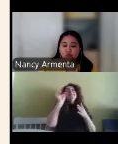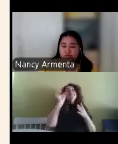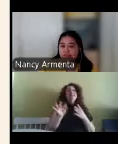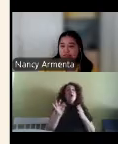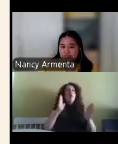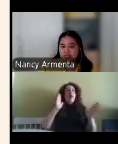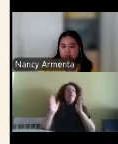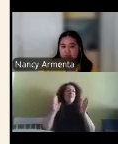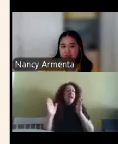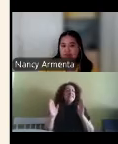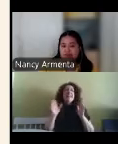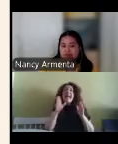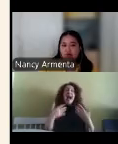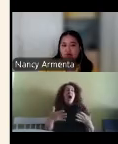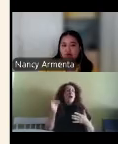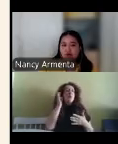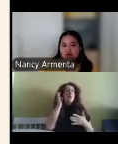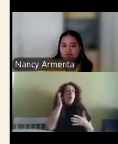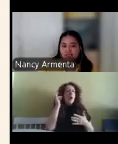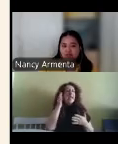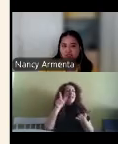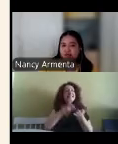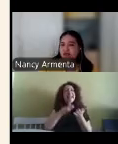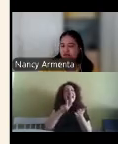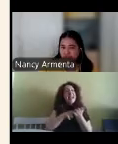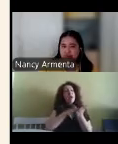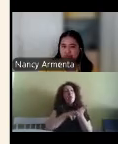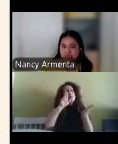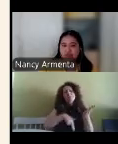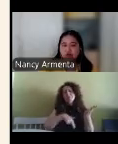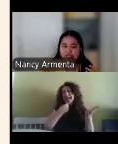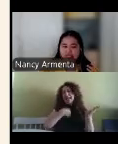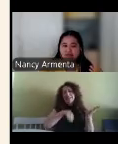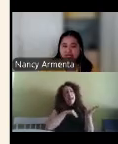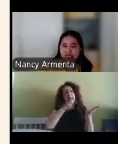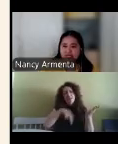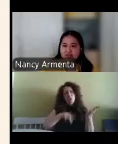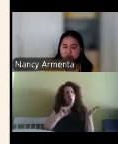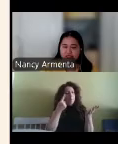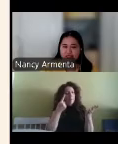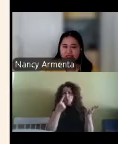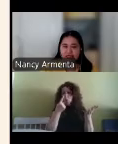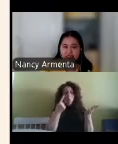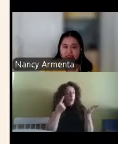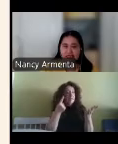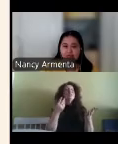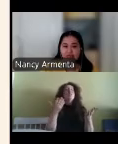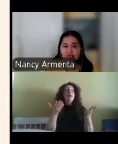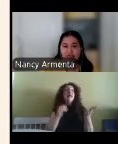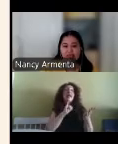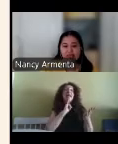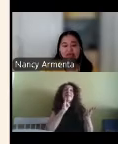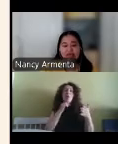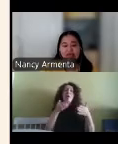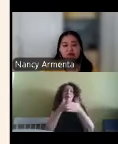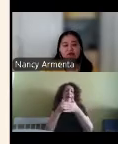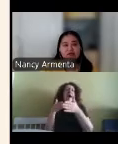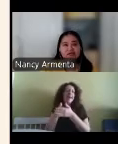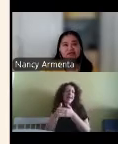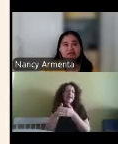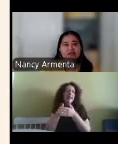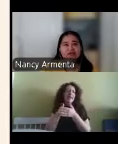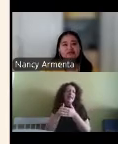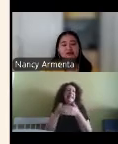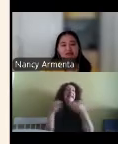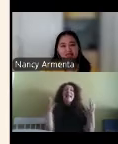hablando con mujeres que su primera lengua no es el español, efectivamente surge esta barrera idiomática y ahí lo que